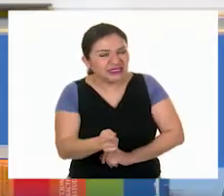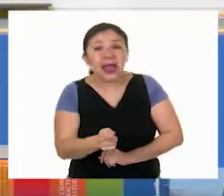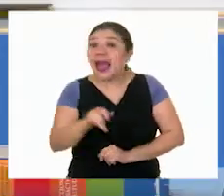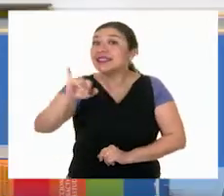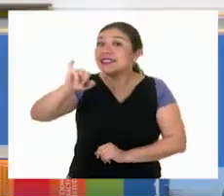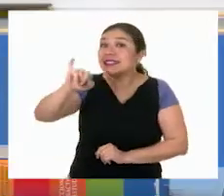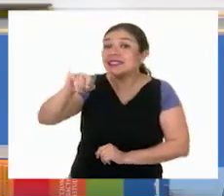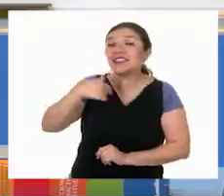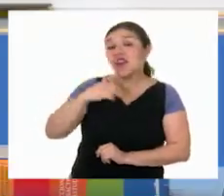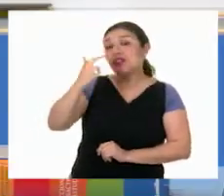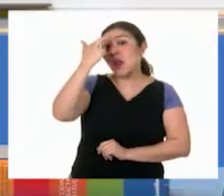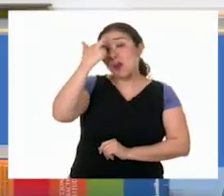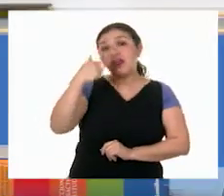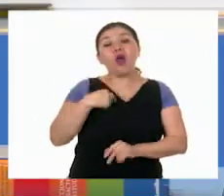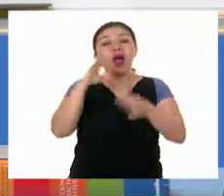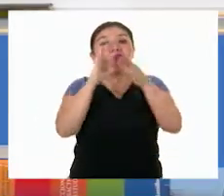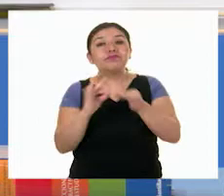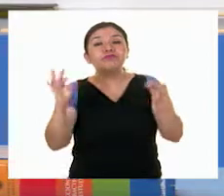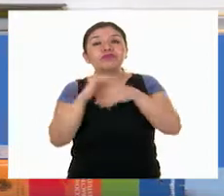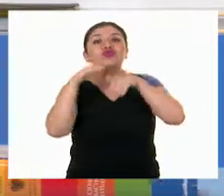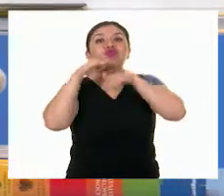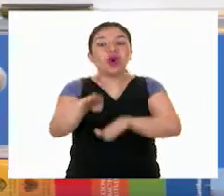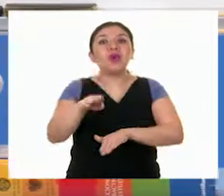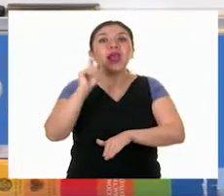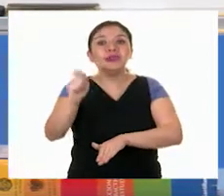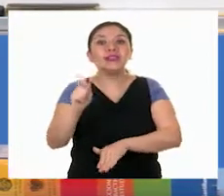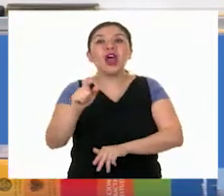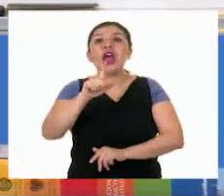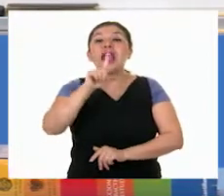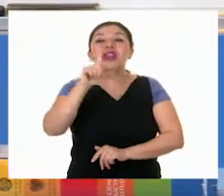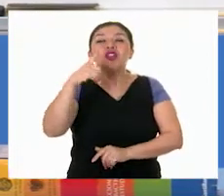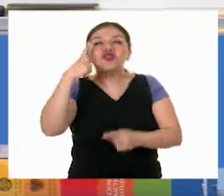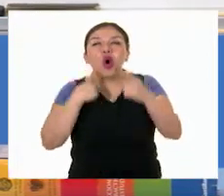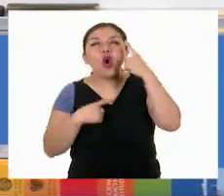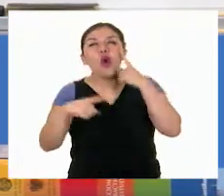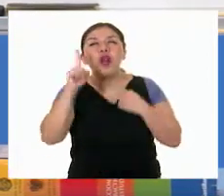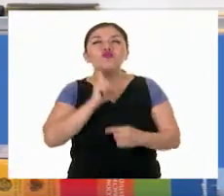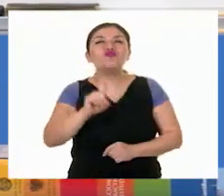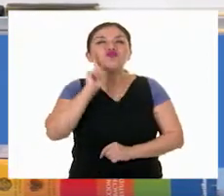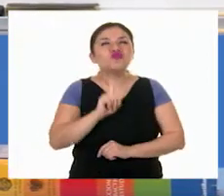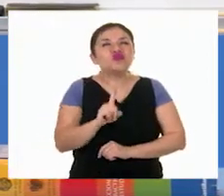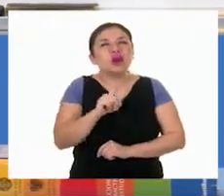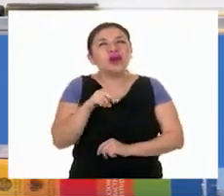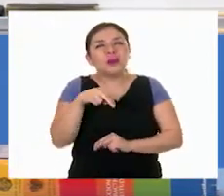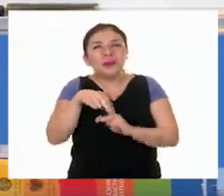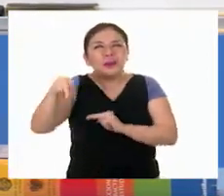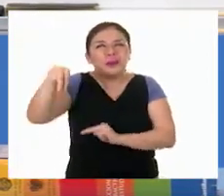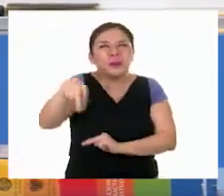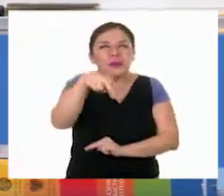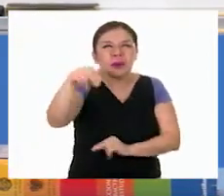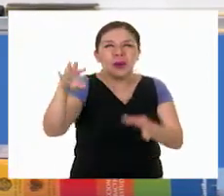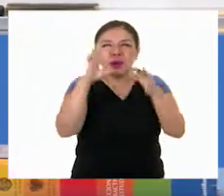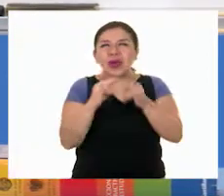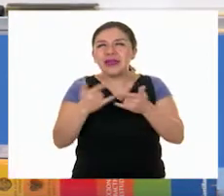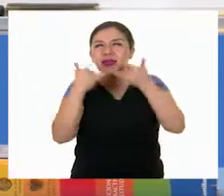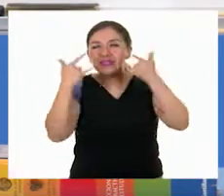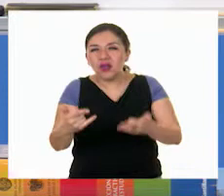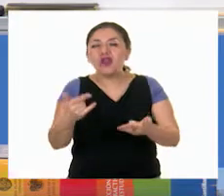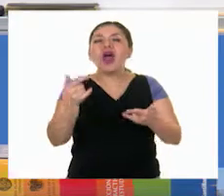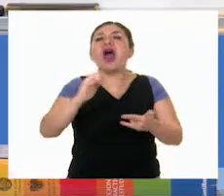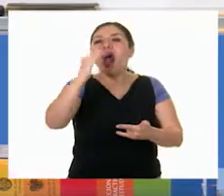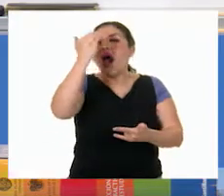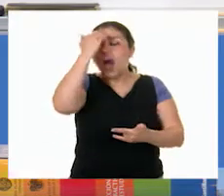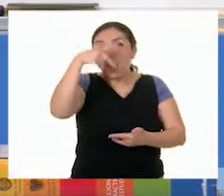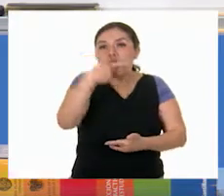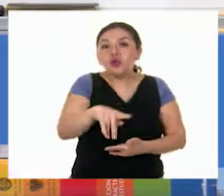sí, maestra. Estuvimos hablando de la Llorona y conocimos todas las versiones